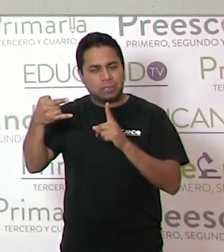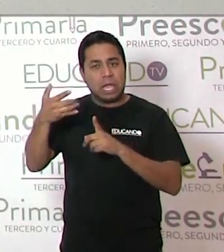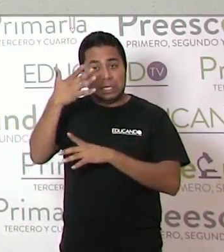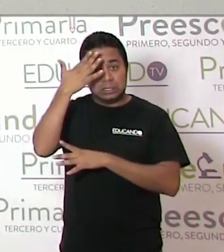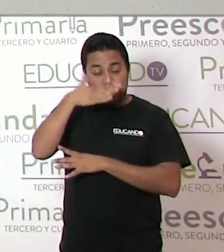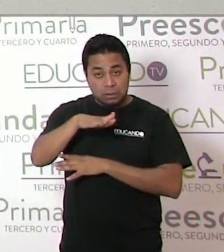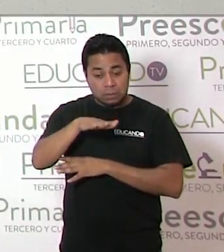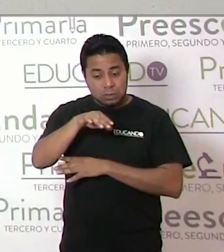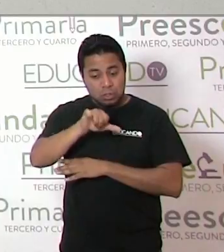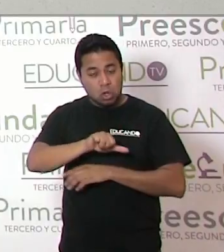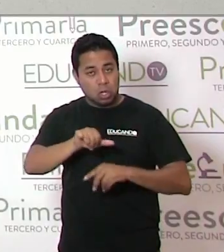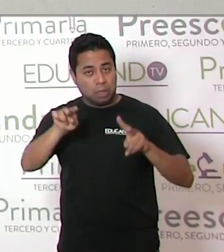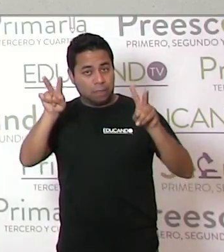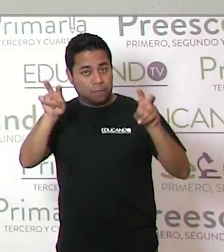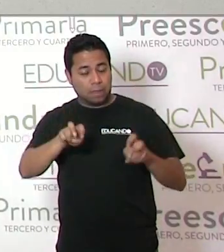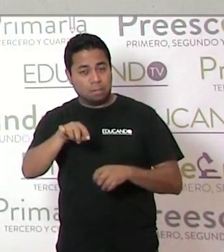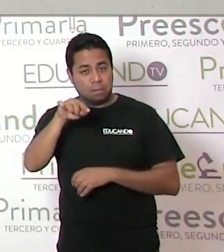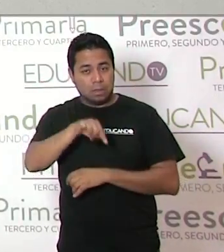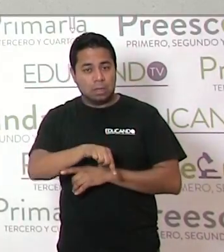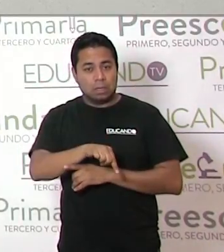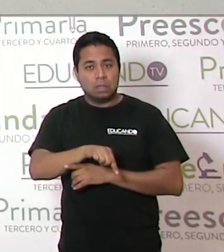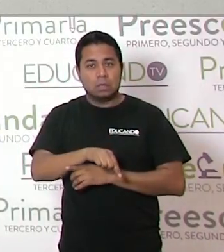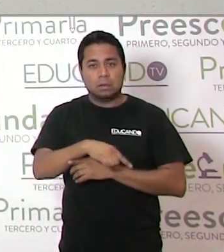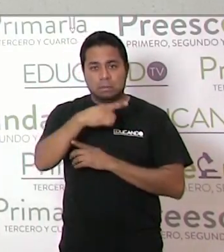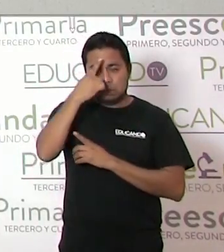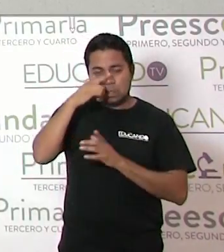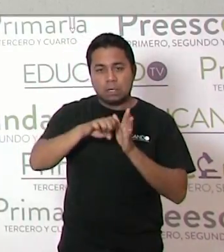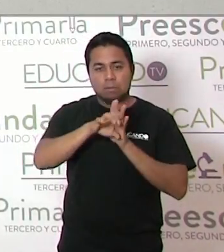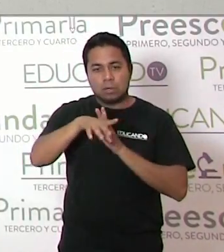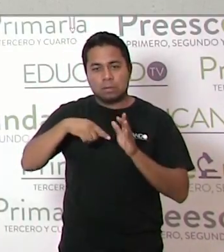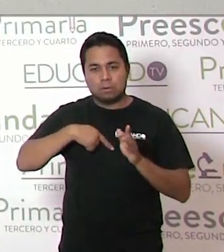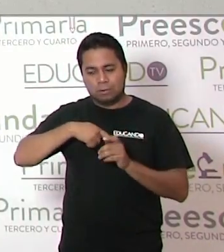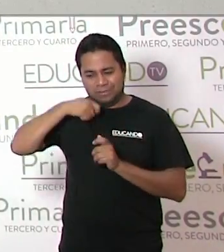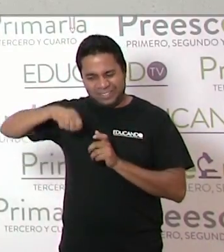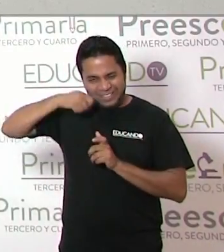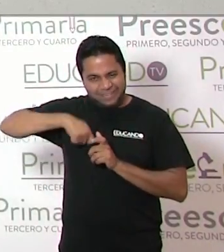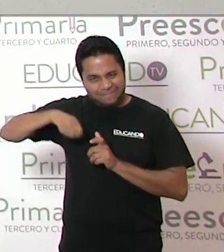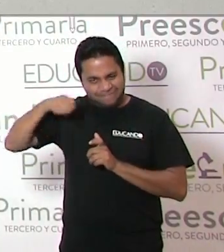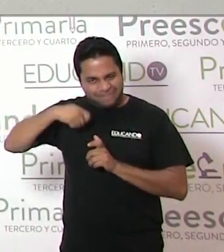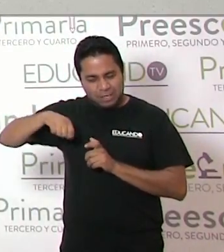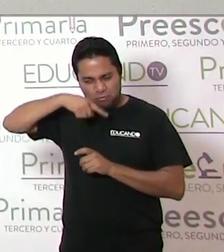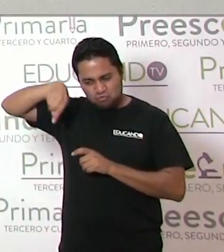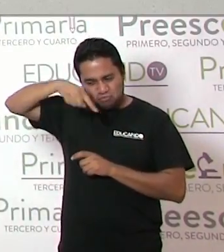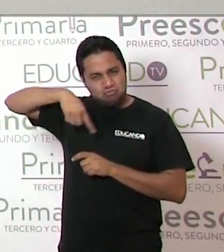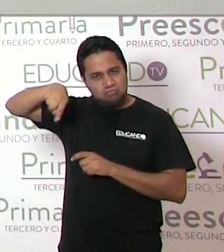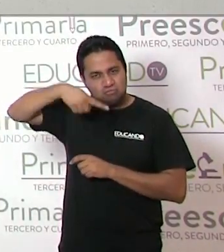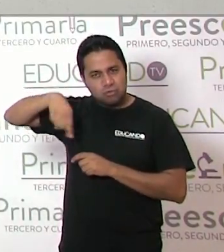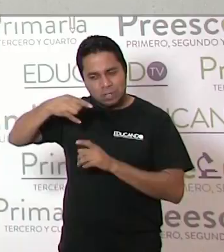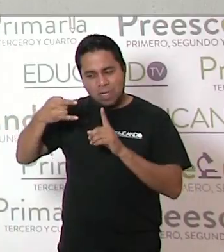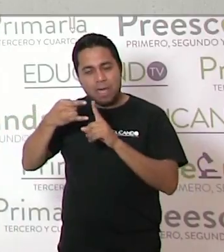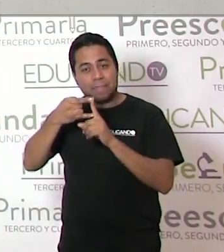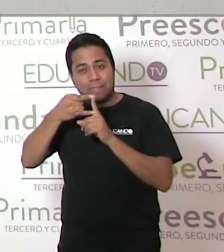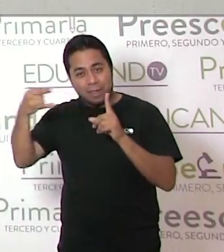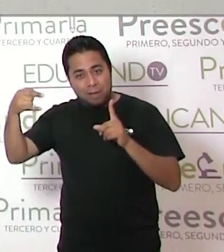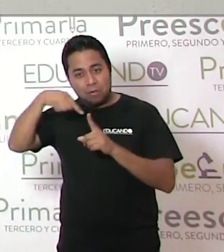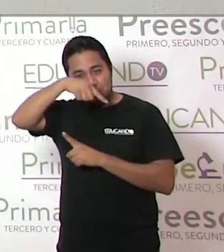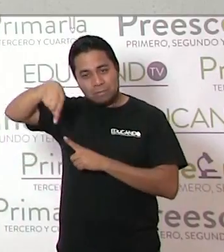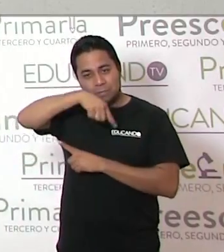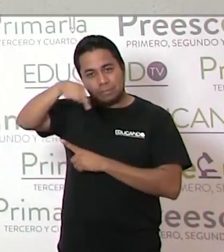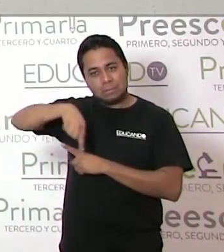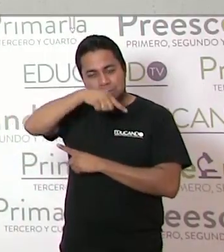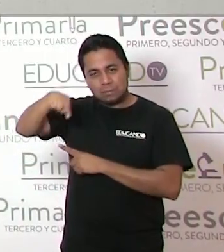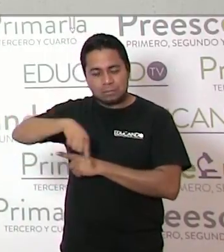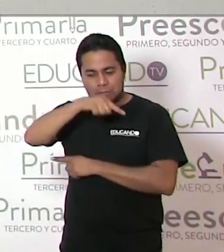¿Sabes? El tema del día de hoy se trata de que si yo hago girar mucho este rectángulo, se